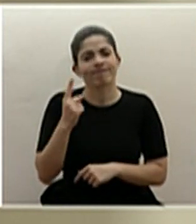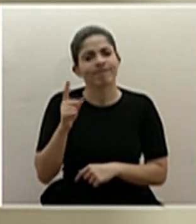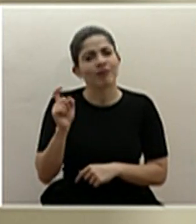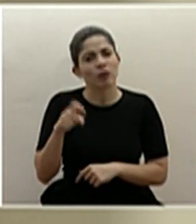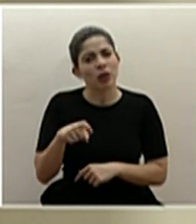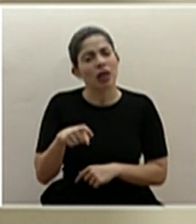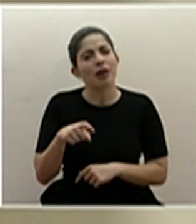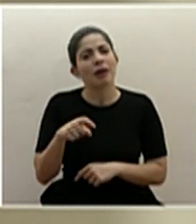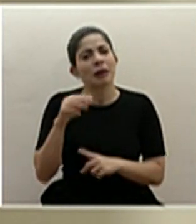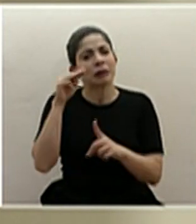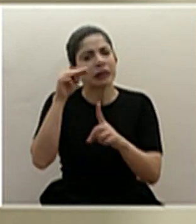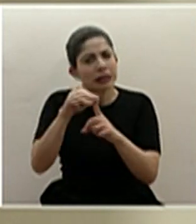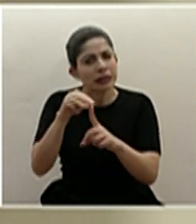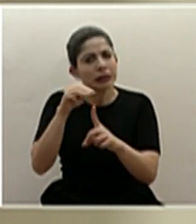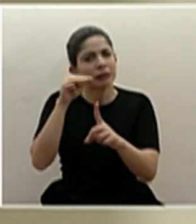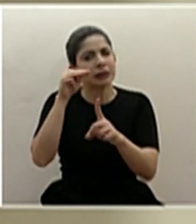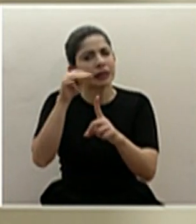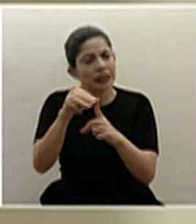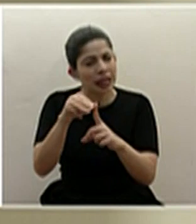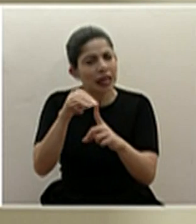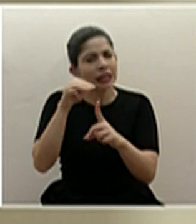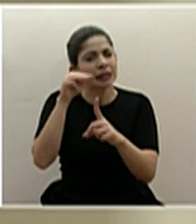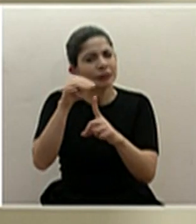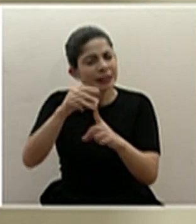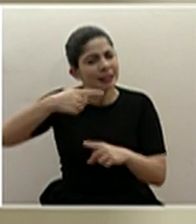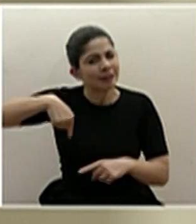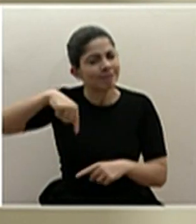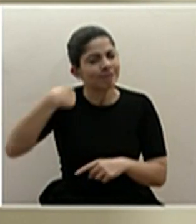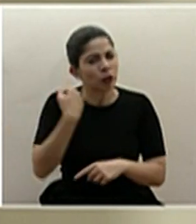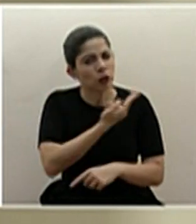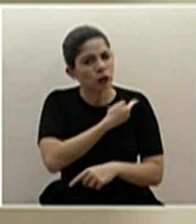estar mandando el mensaje, enviando el mensaje, tenemos que seguir